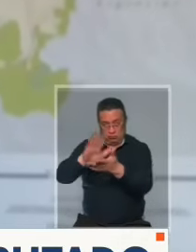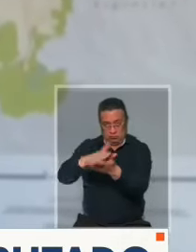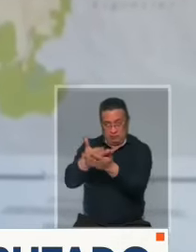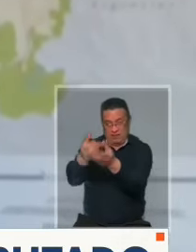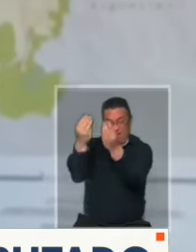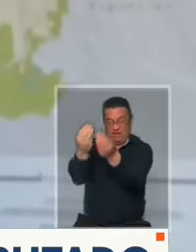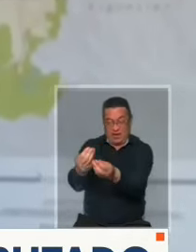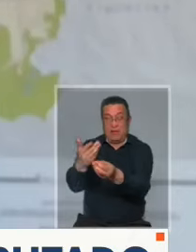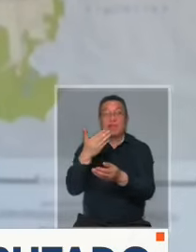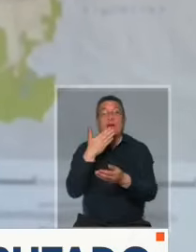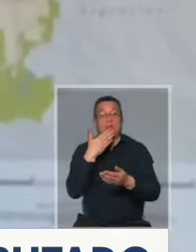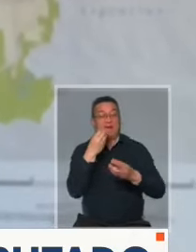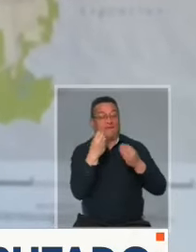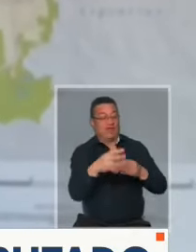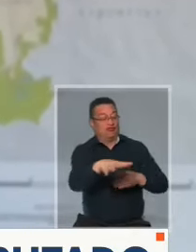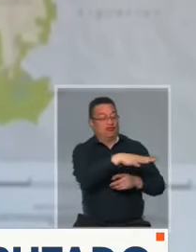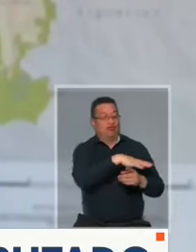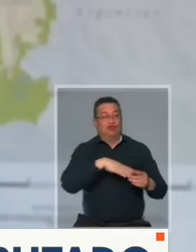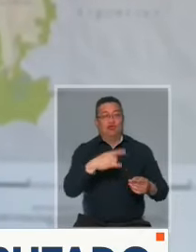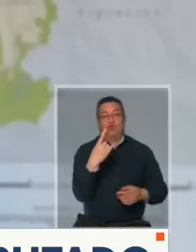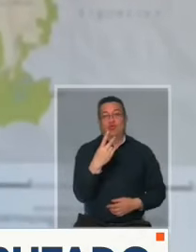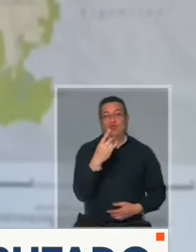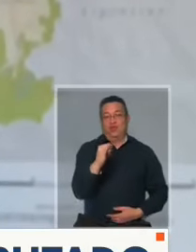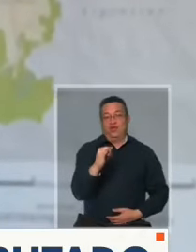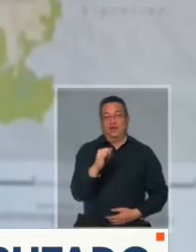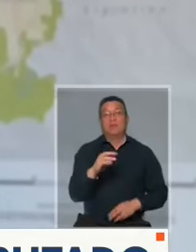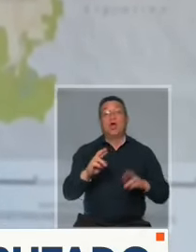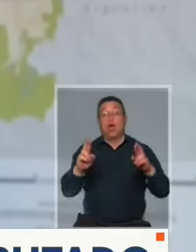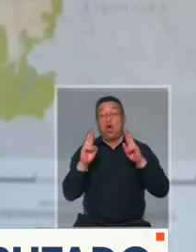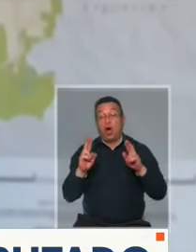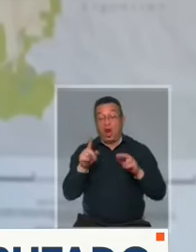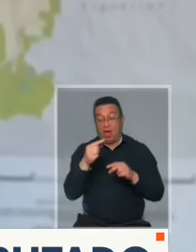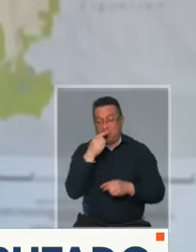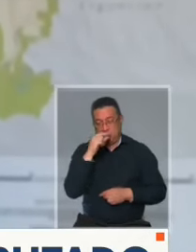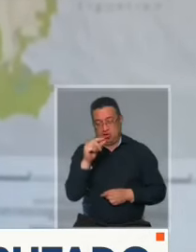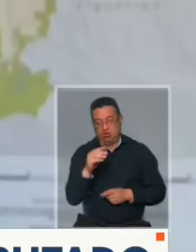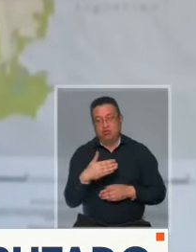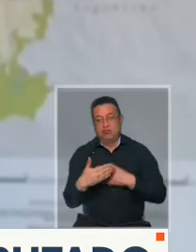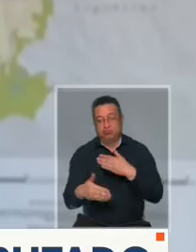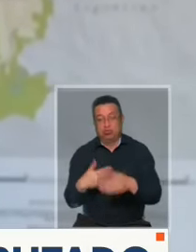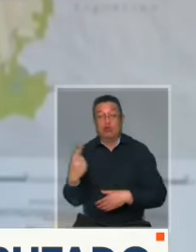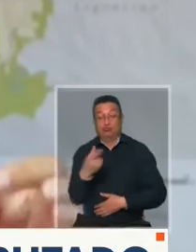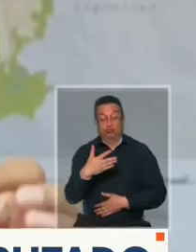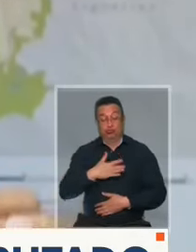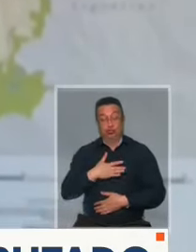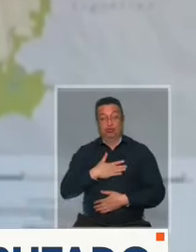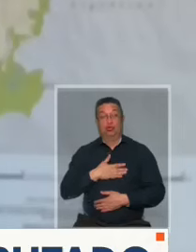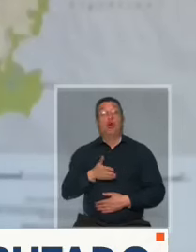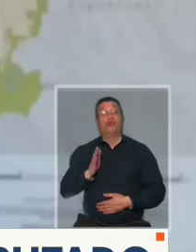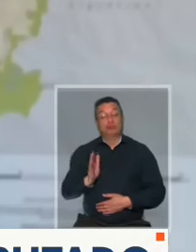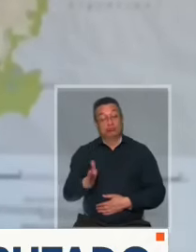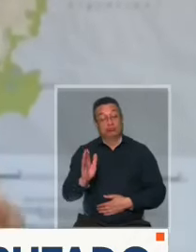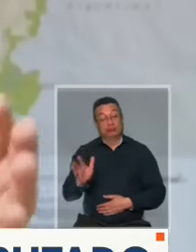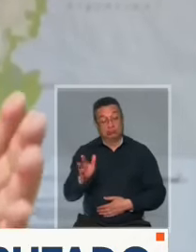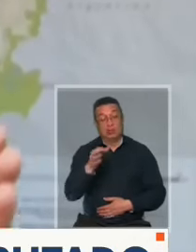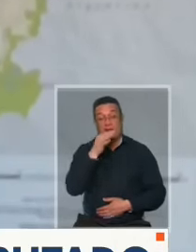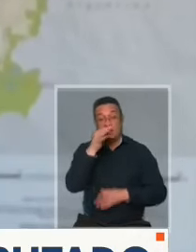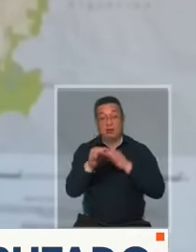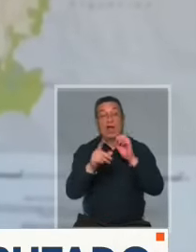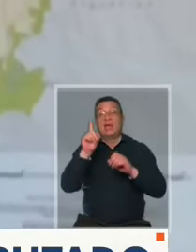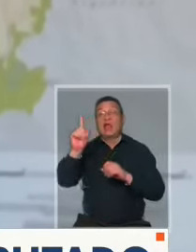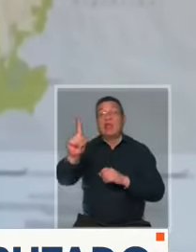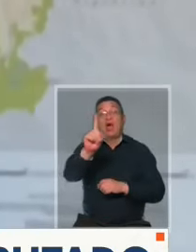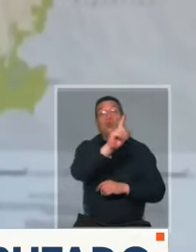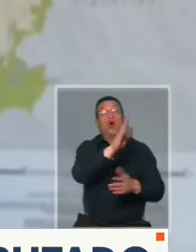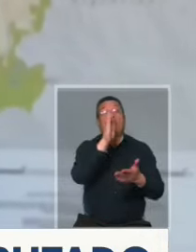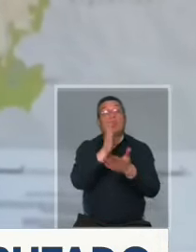personal, sino también en el bien de la colectividad. Espero que eso ocurra prontamente. Nosotros vamos a seguir insistiendo en que cada uno tiene que